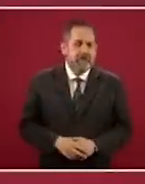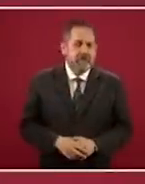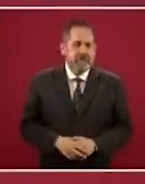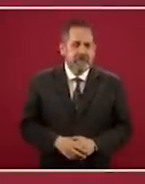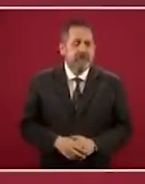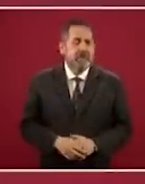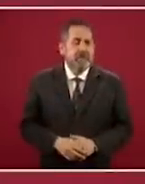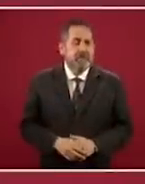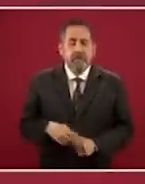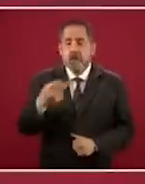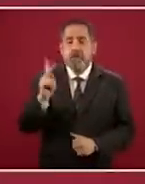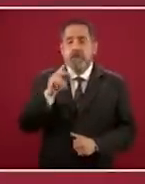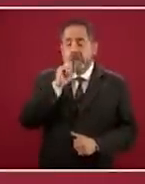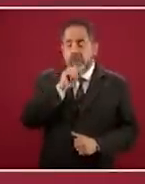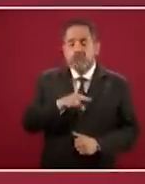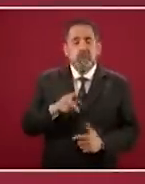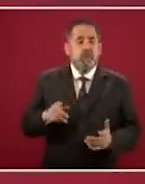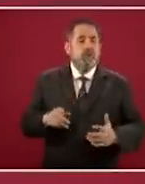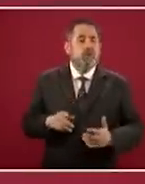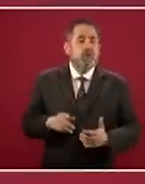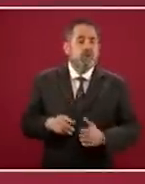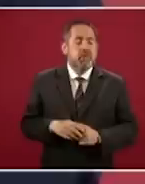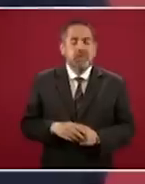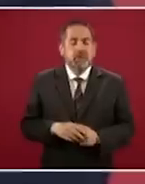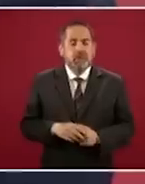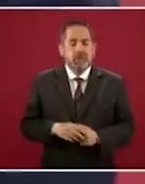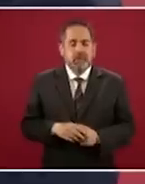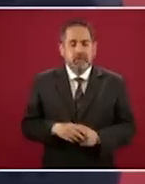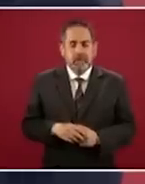Pero es por lo mismo, ¿no? La